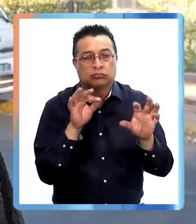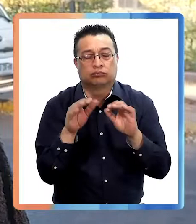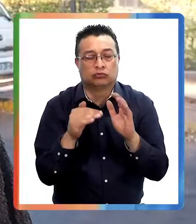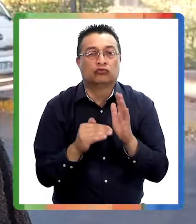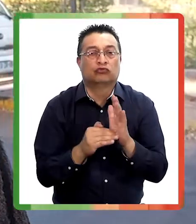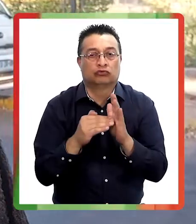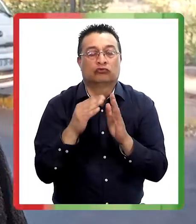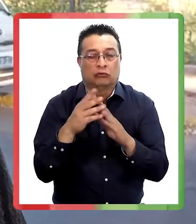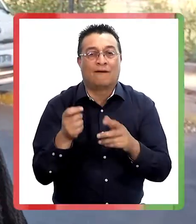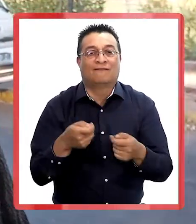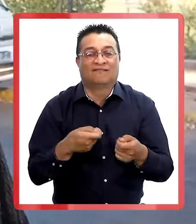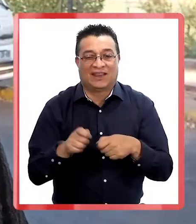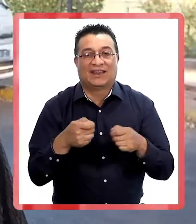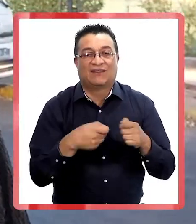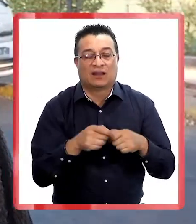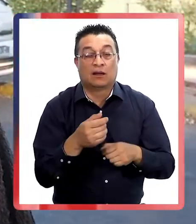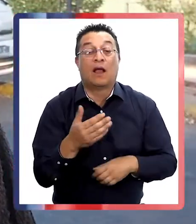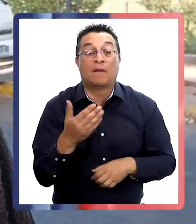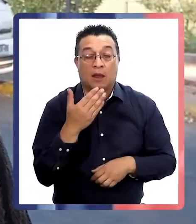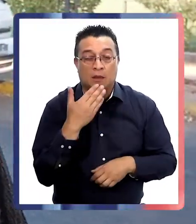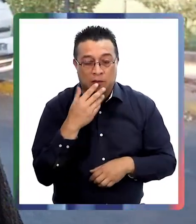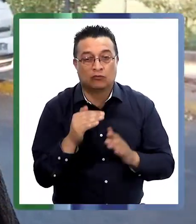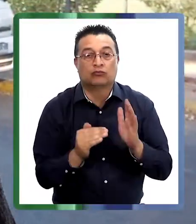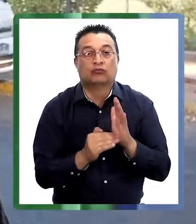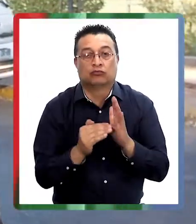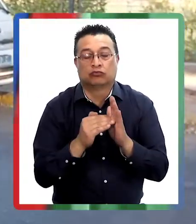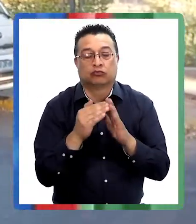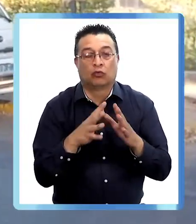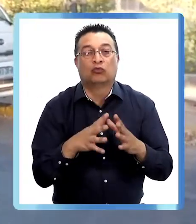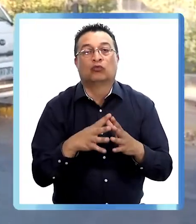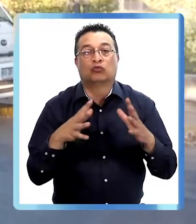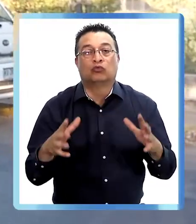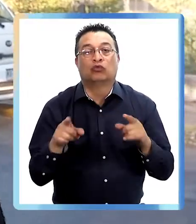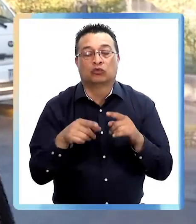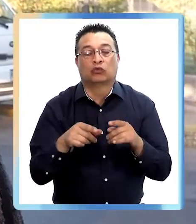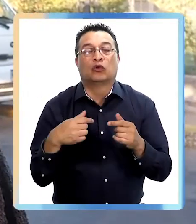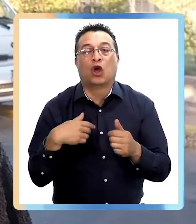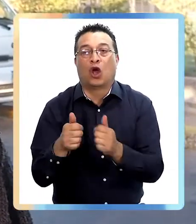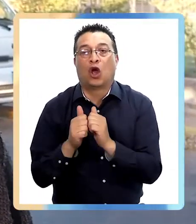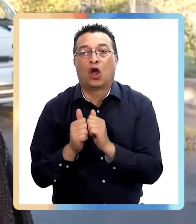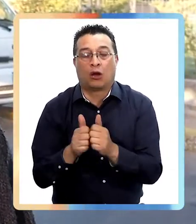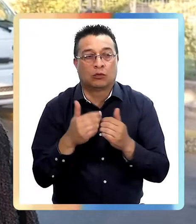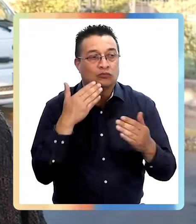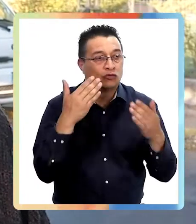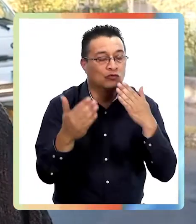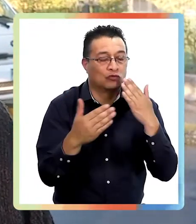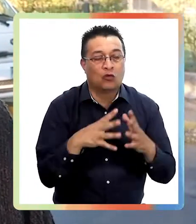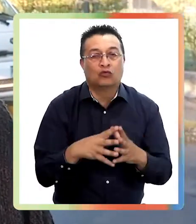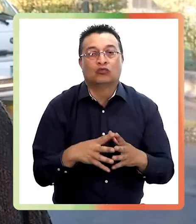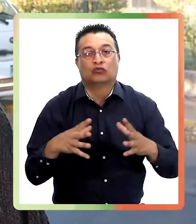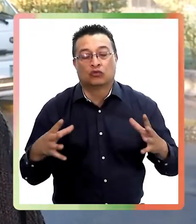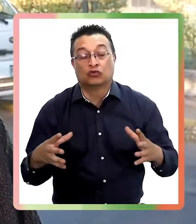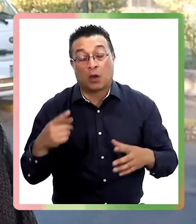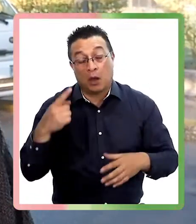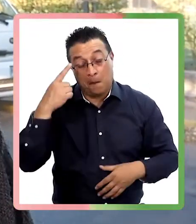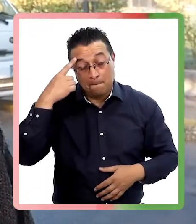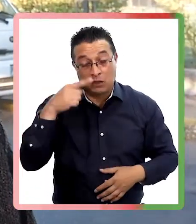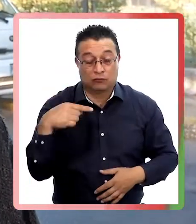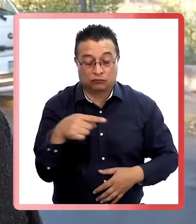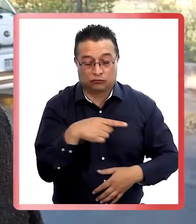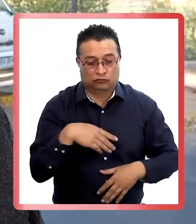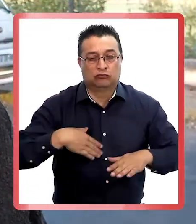que un alza en nuestras ventas, como también se ha notado un alza muy grande también entre los colegas, que muchos contagiados, pero estamos